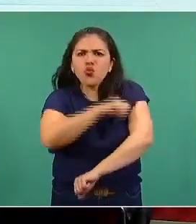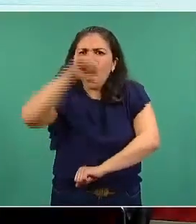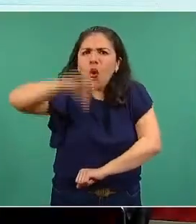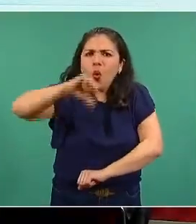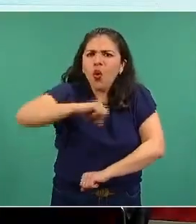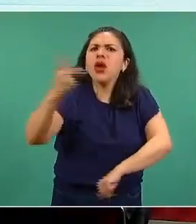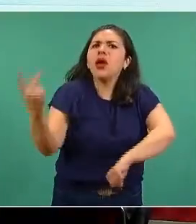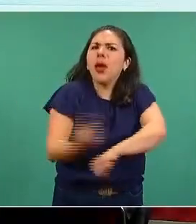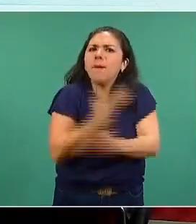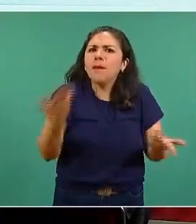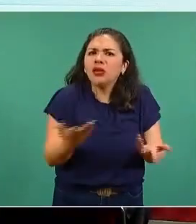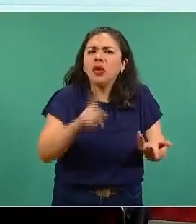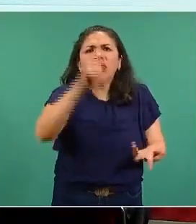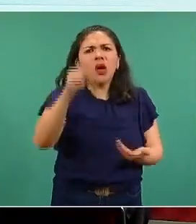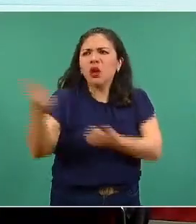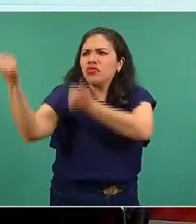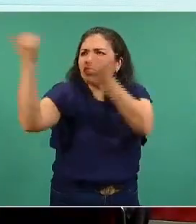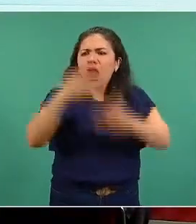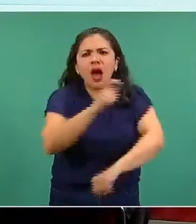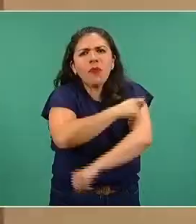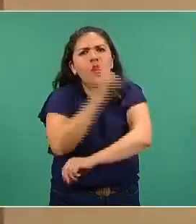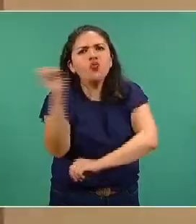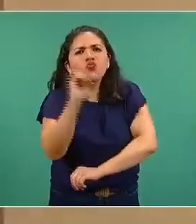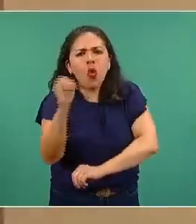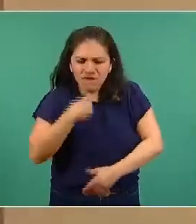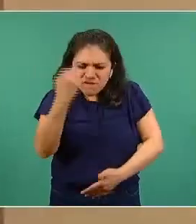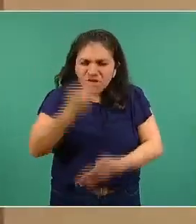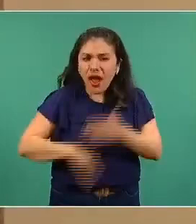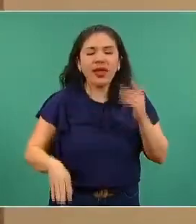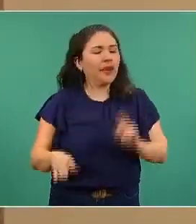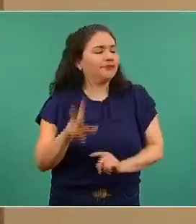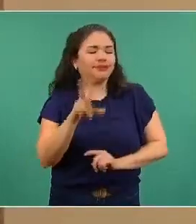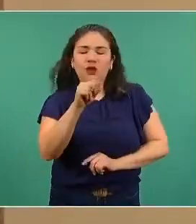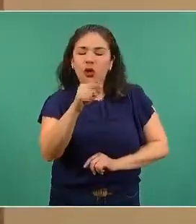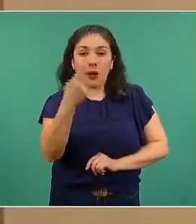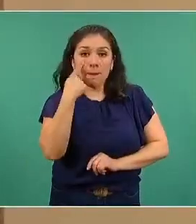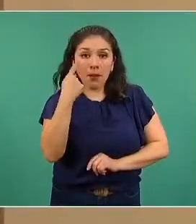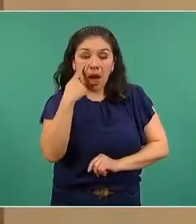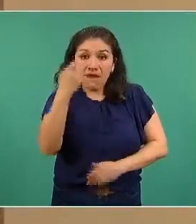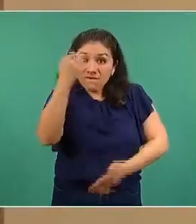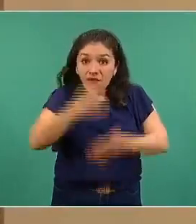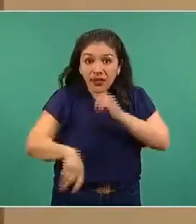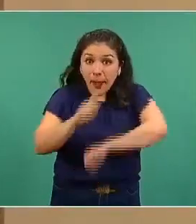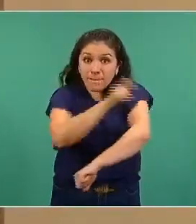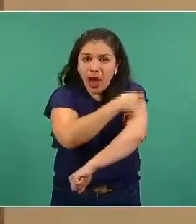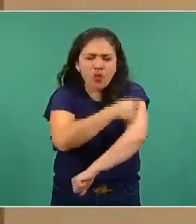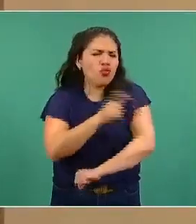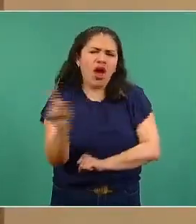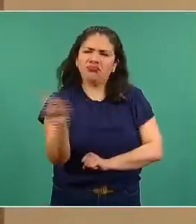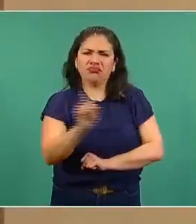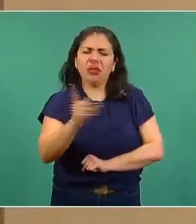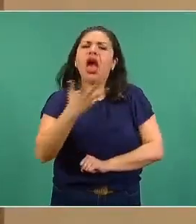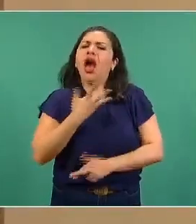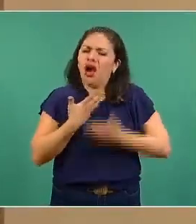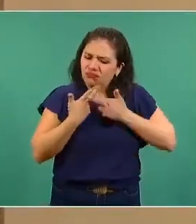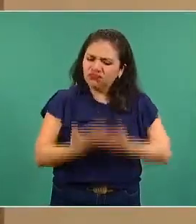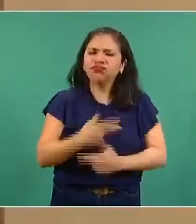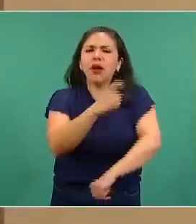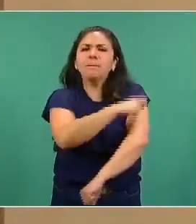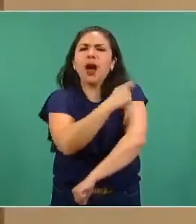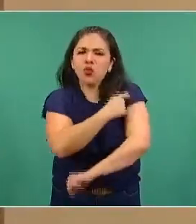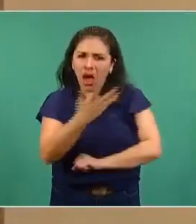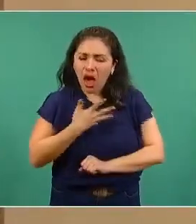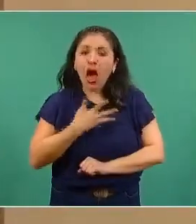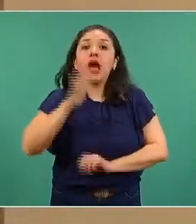hoy y que después faltaron las vacunas y ya no se les vacunó. No es el caso, las vacunas no faltan, tenemos las vacunas suficientes de acuerdo a